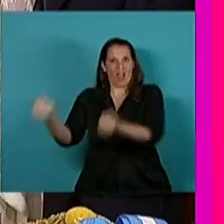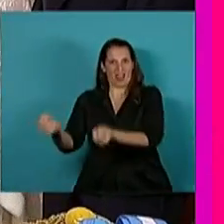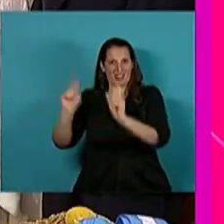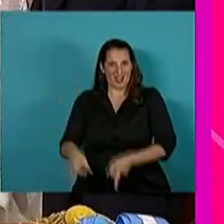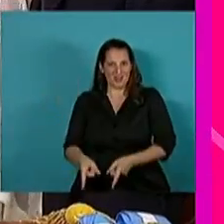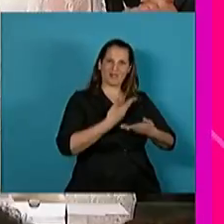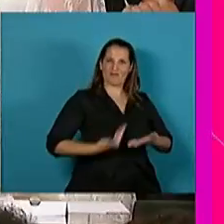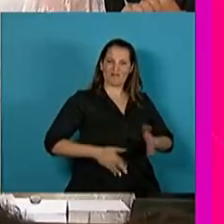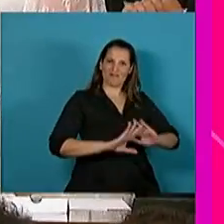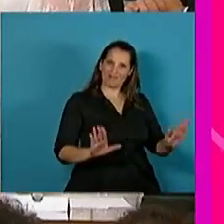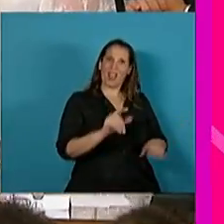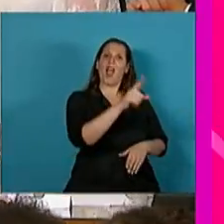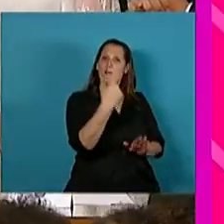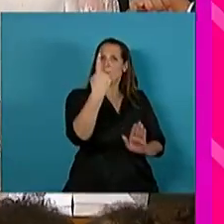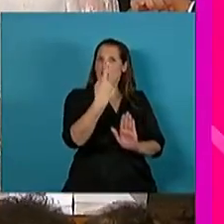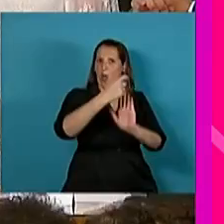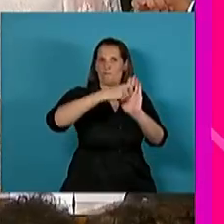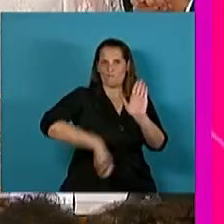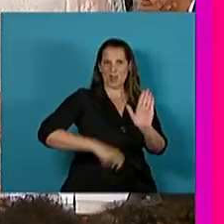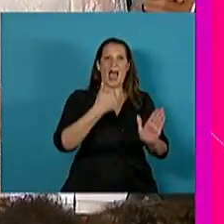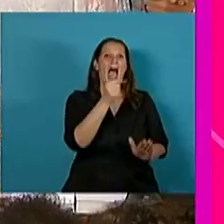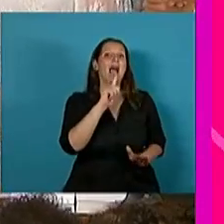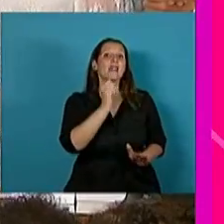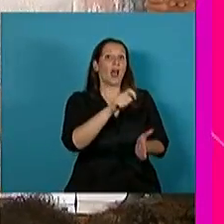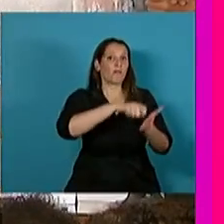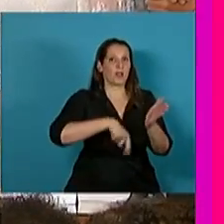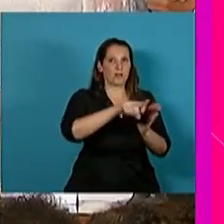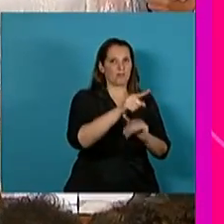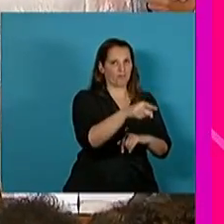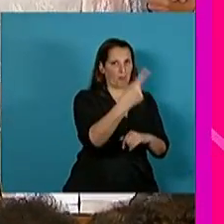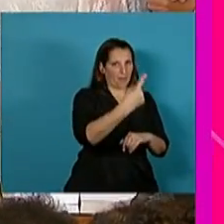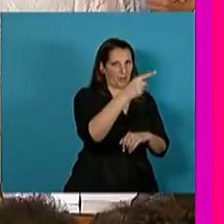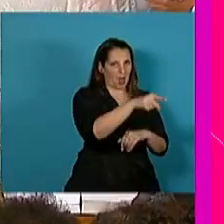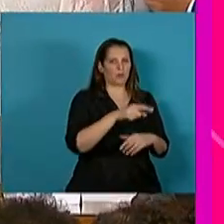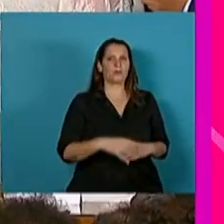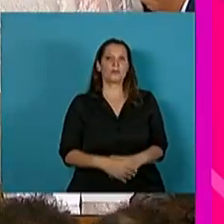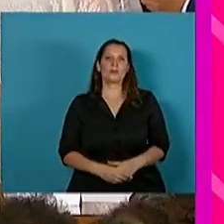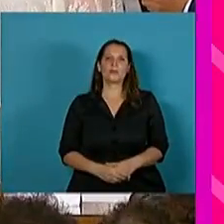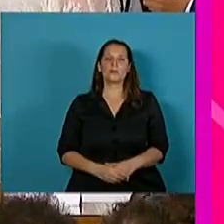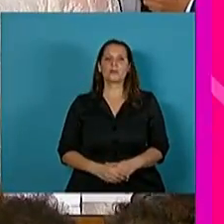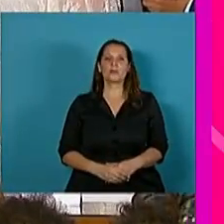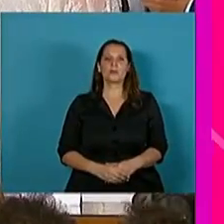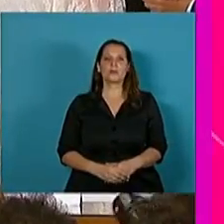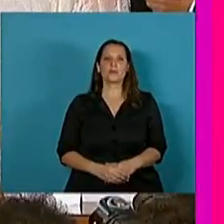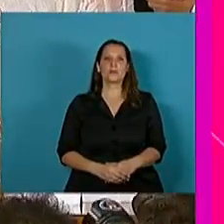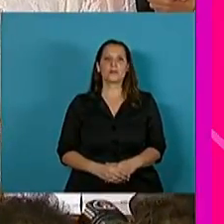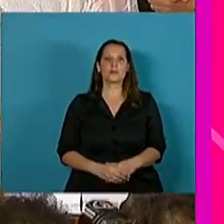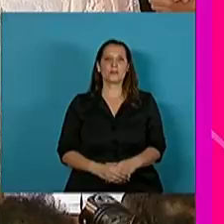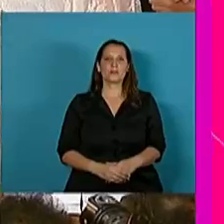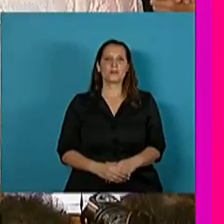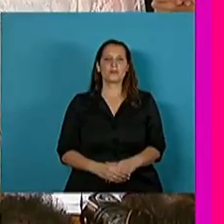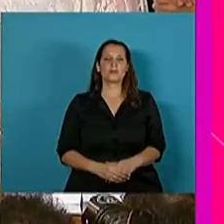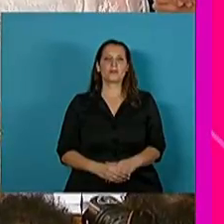por eso también me parece que del presidente también... Tiene como una mirada distinta. Cita, ya con un hijo estamos con esa cabeza. Estamos transitando al tercer milenio. Por